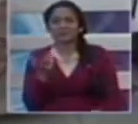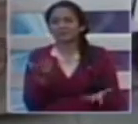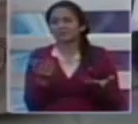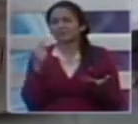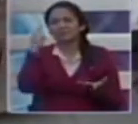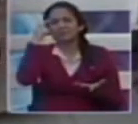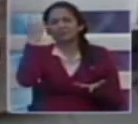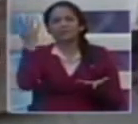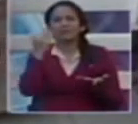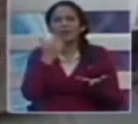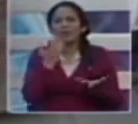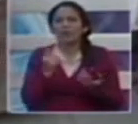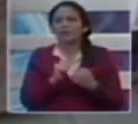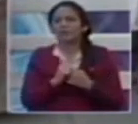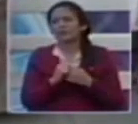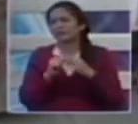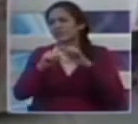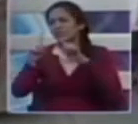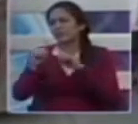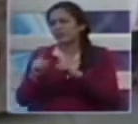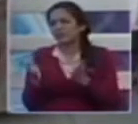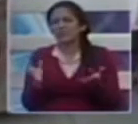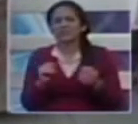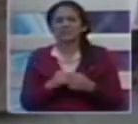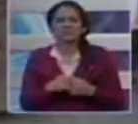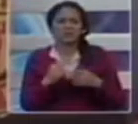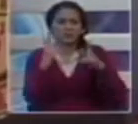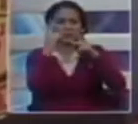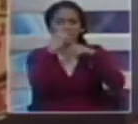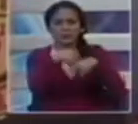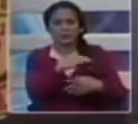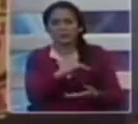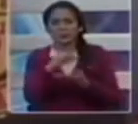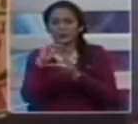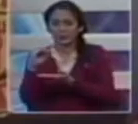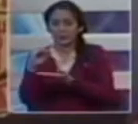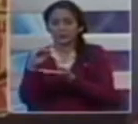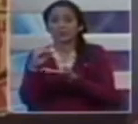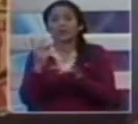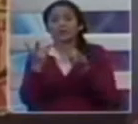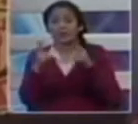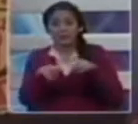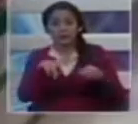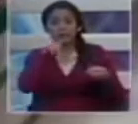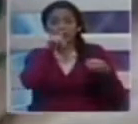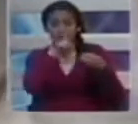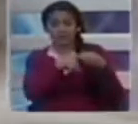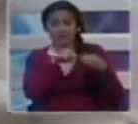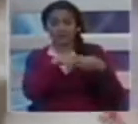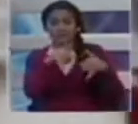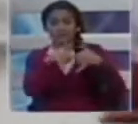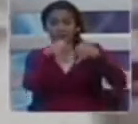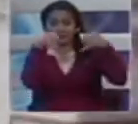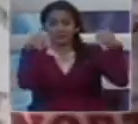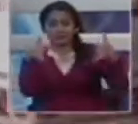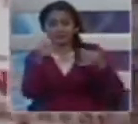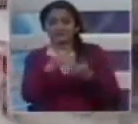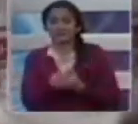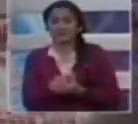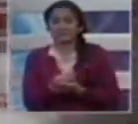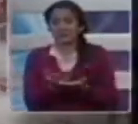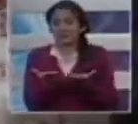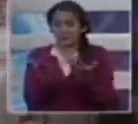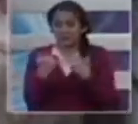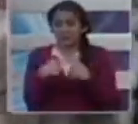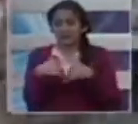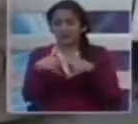nuevos diseños en Cuenca y también en Quito. Estamos invitando a todos los que quieran ser parte de Capolí Gift